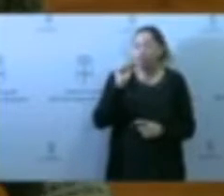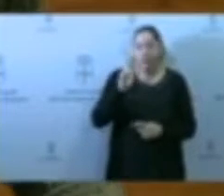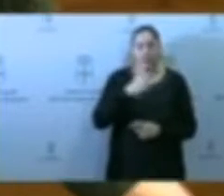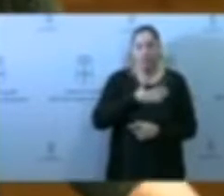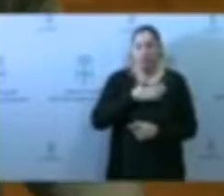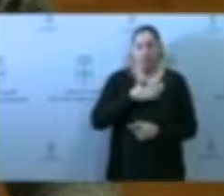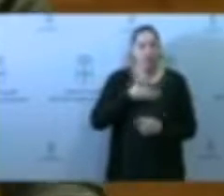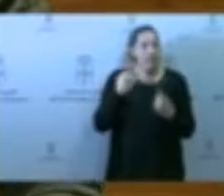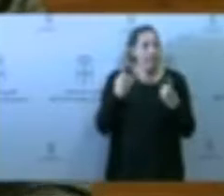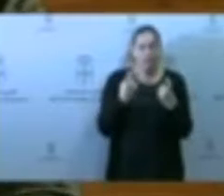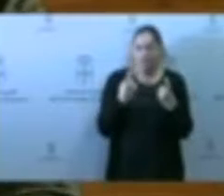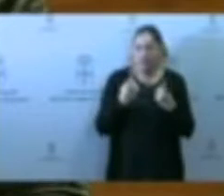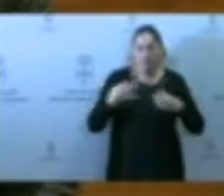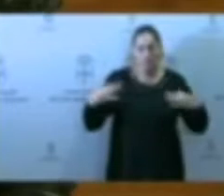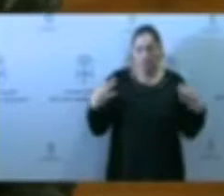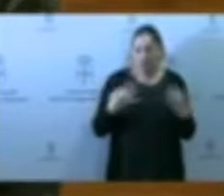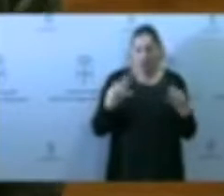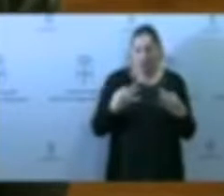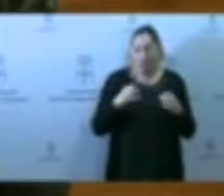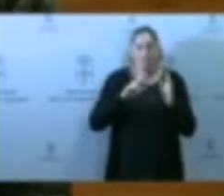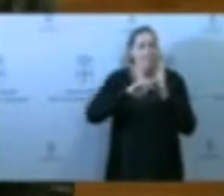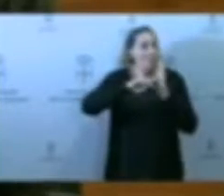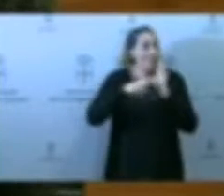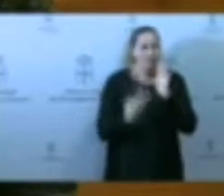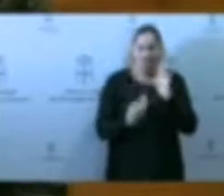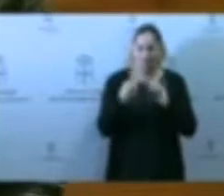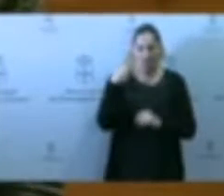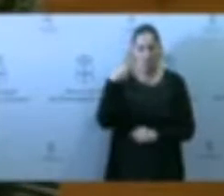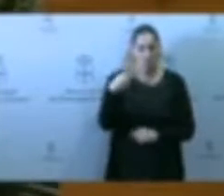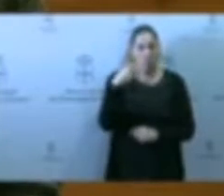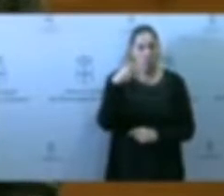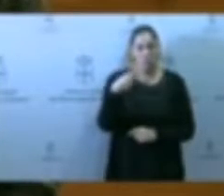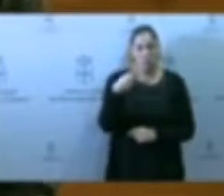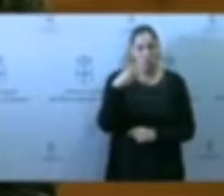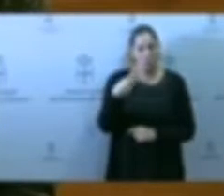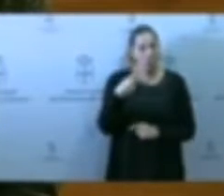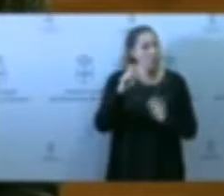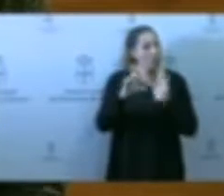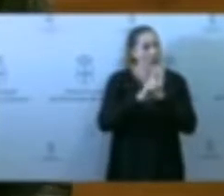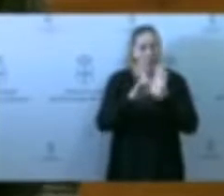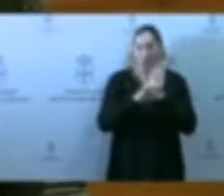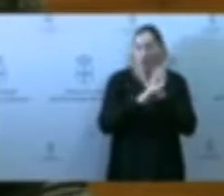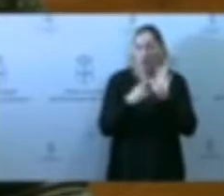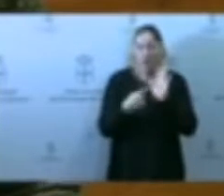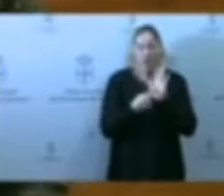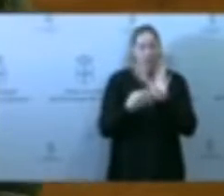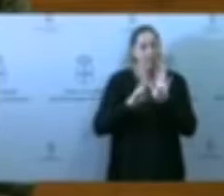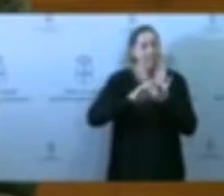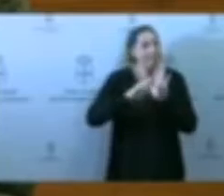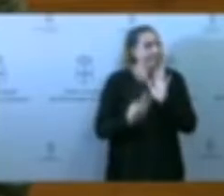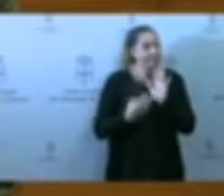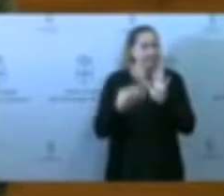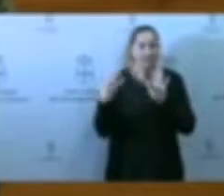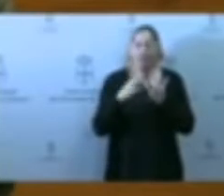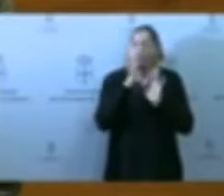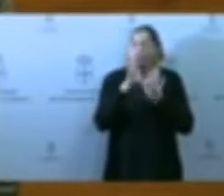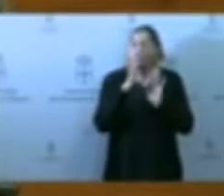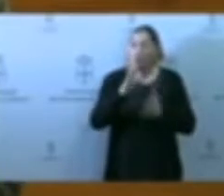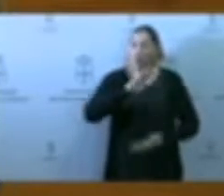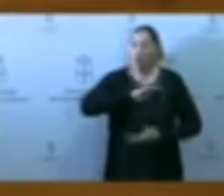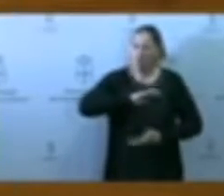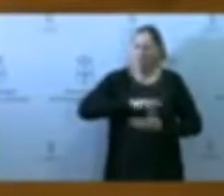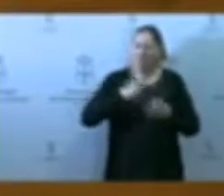vista es necesario hacer dos modificaciones de naturaleza legal, porque tenemos capacidad fiscal